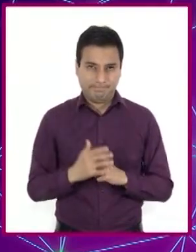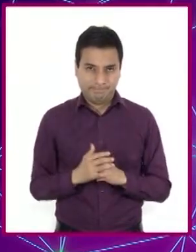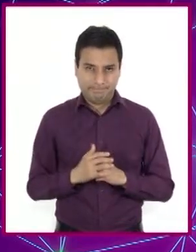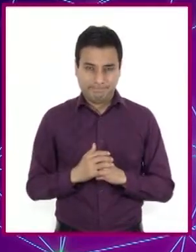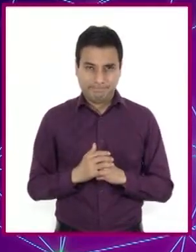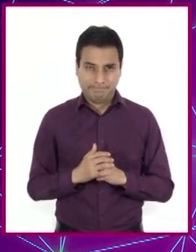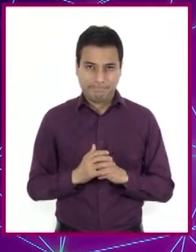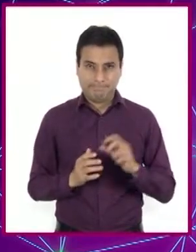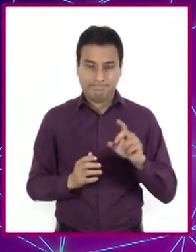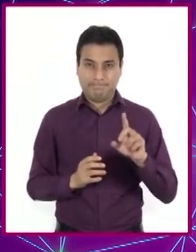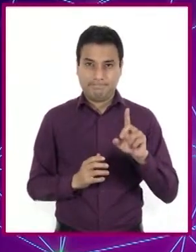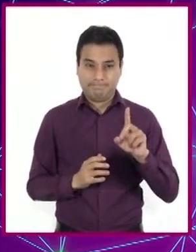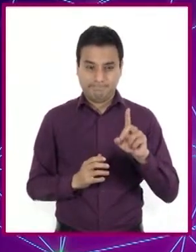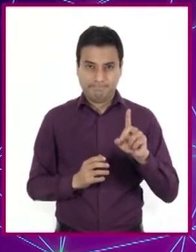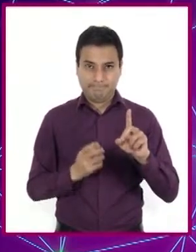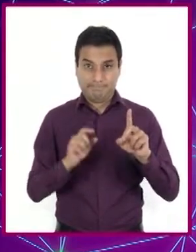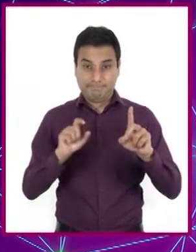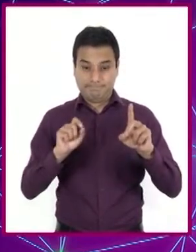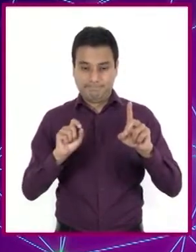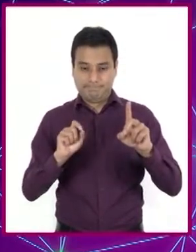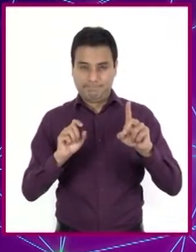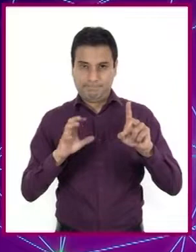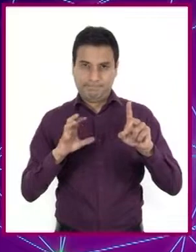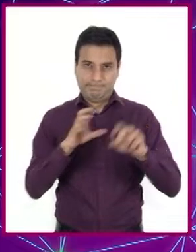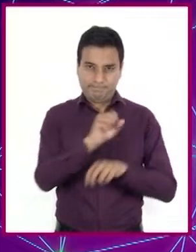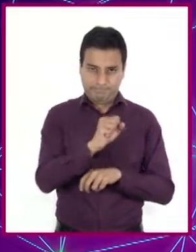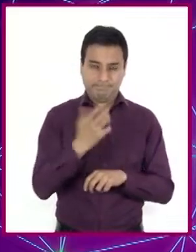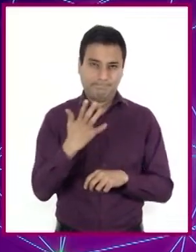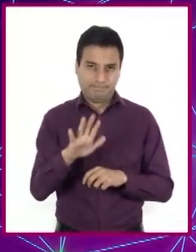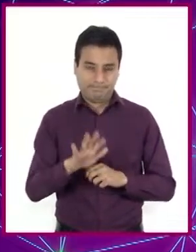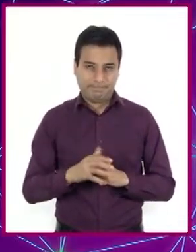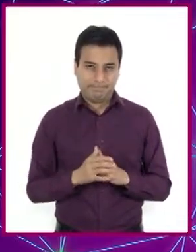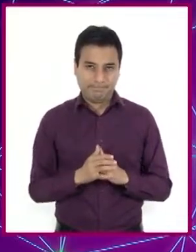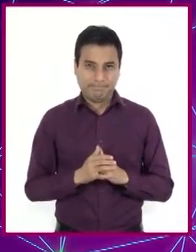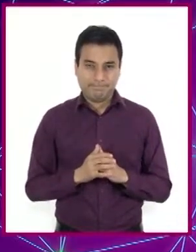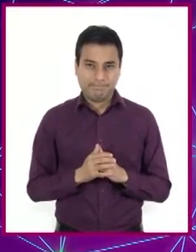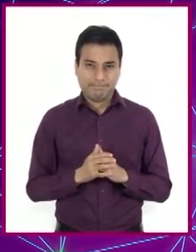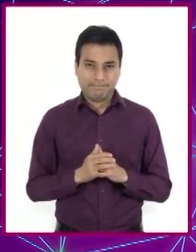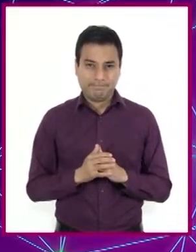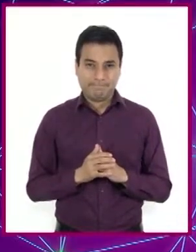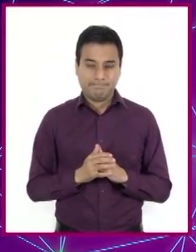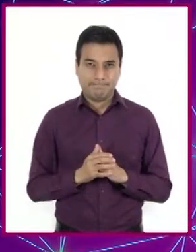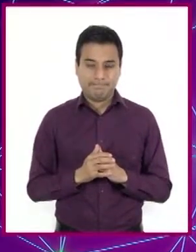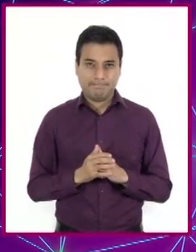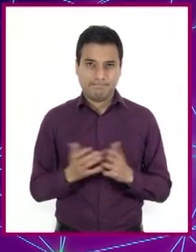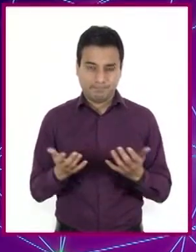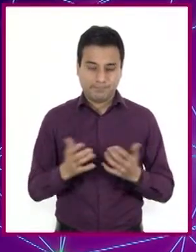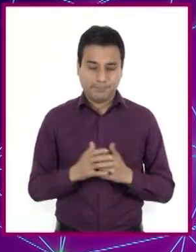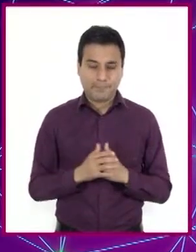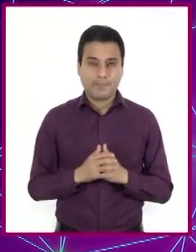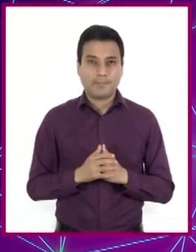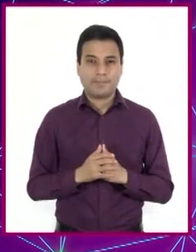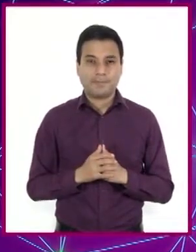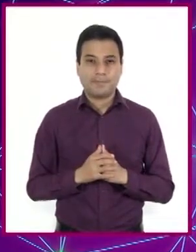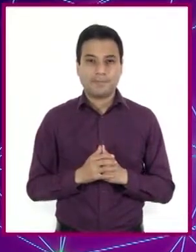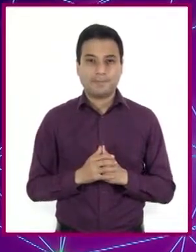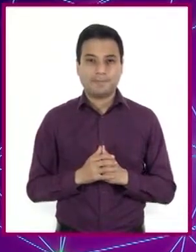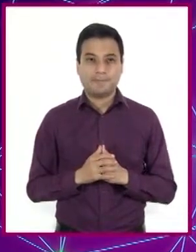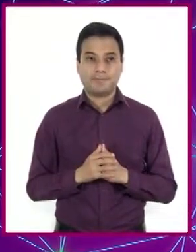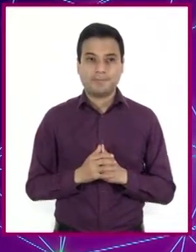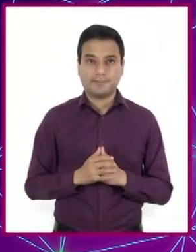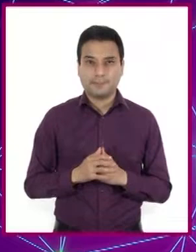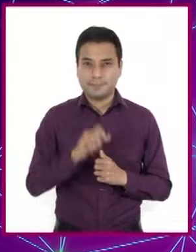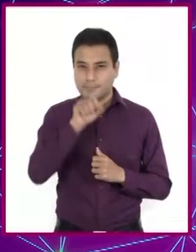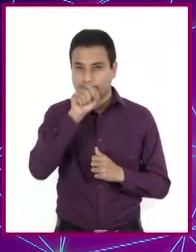Entre el número 30 y el 20 hay una distancia de 10 unidades, que, junto con el primer valor, son los más